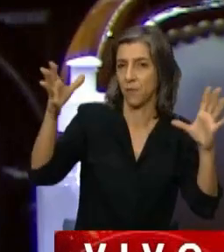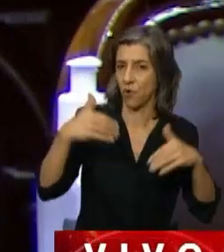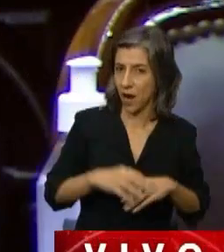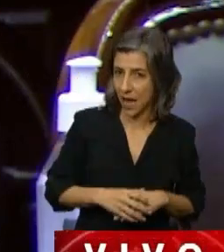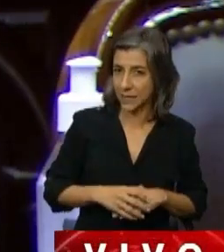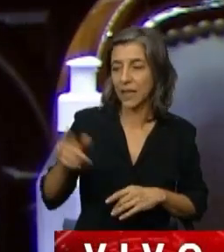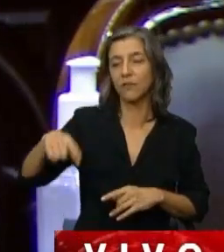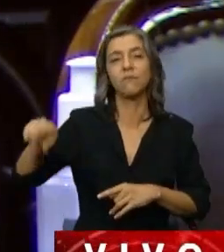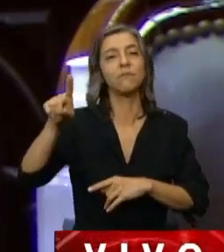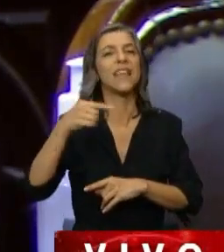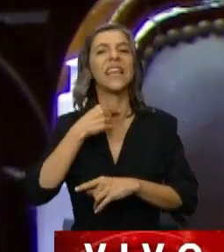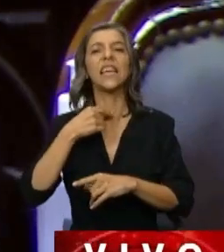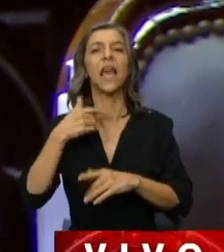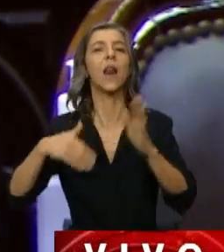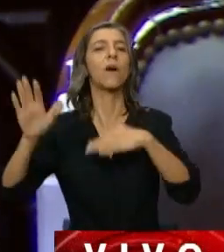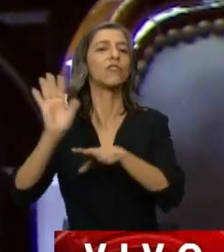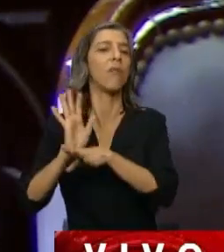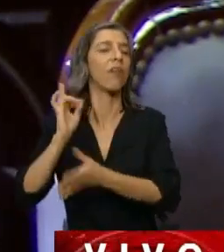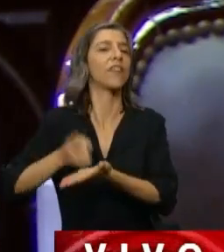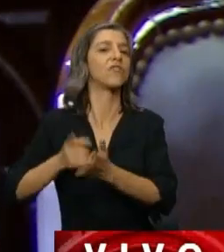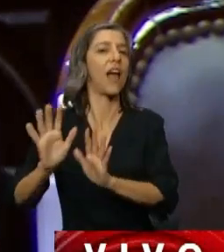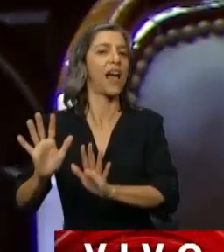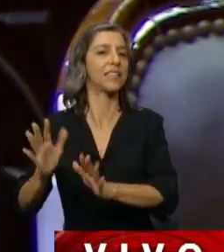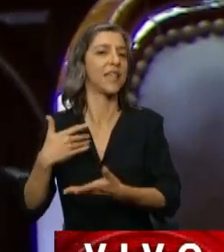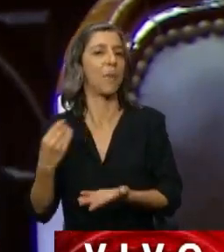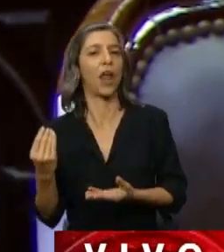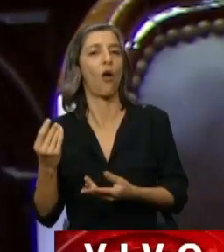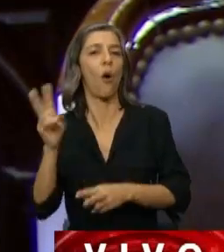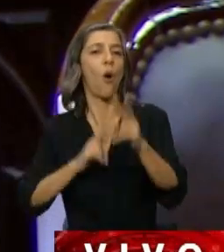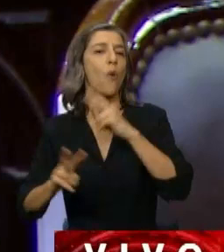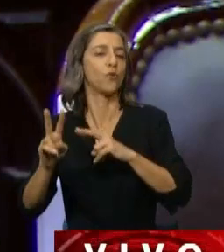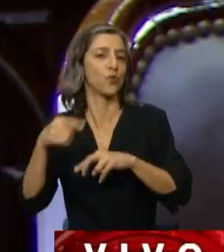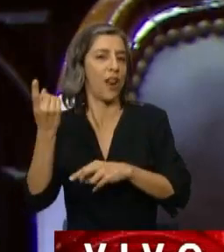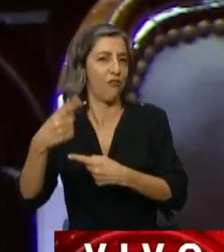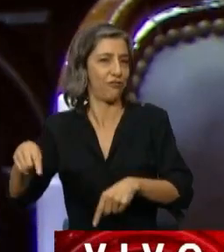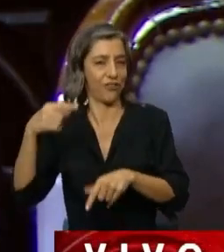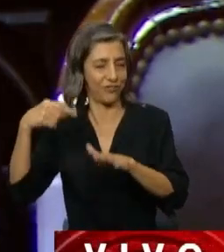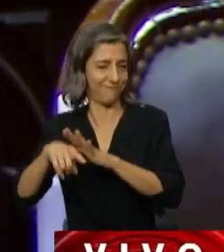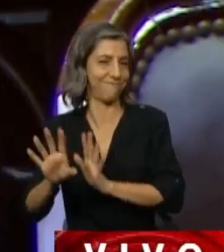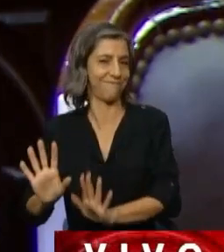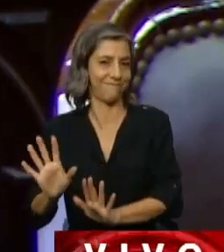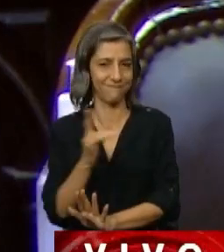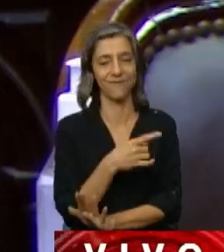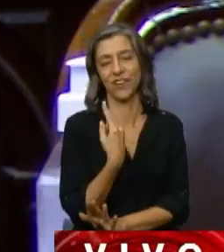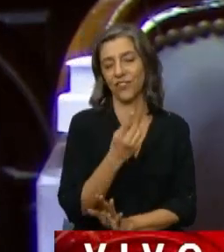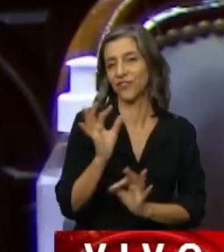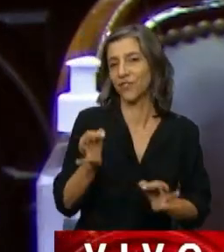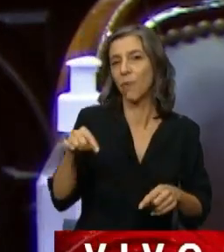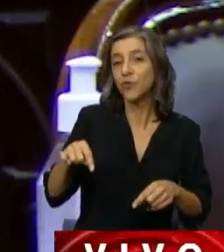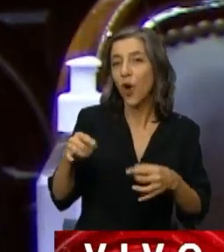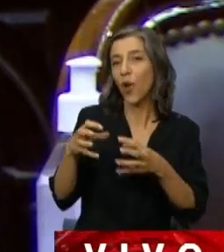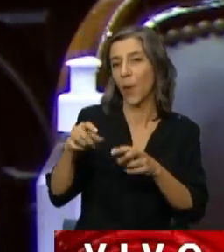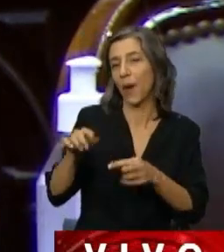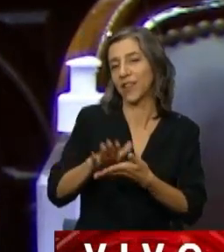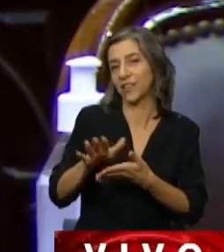solamente en términos burocráticos como estamos discutiendo esta ley hoy aquí en el